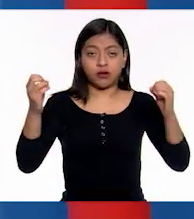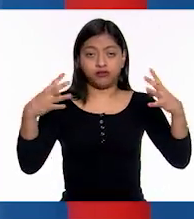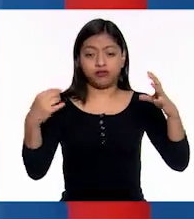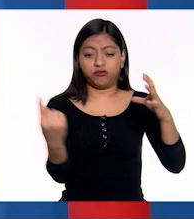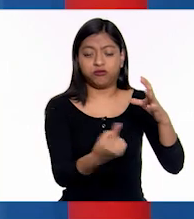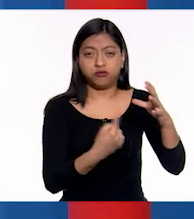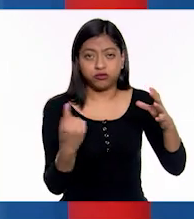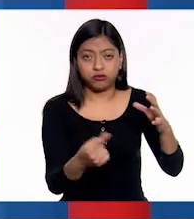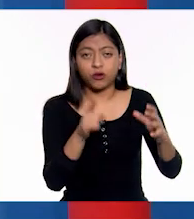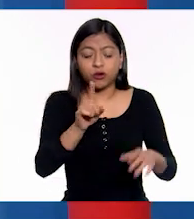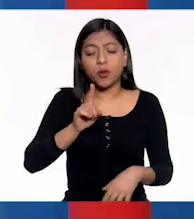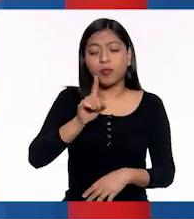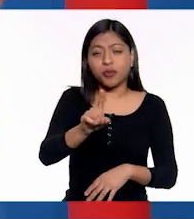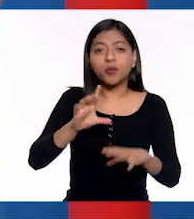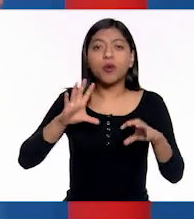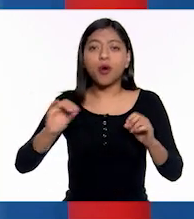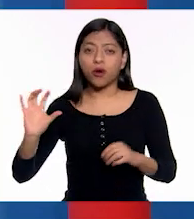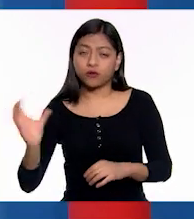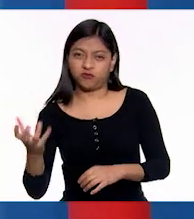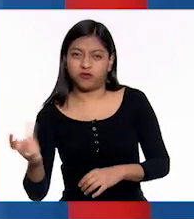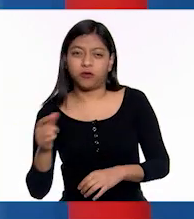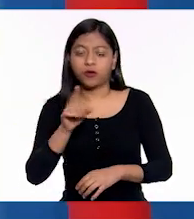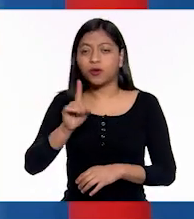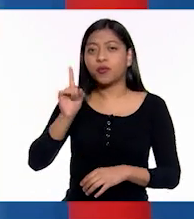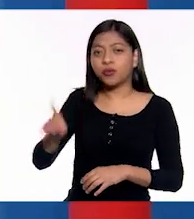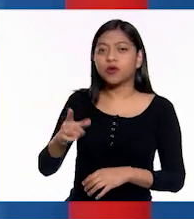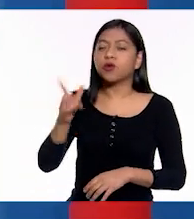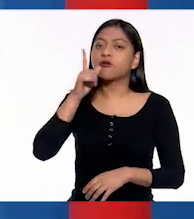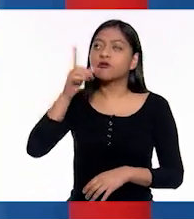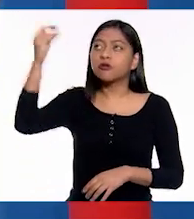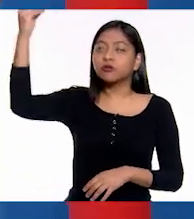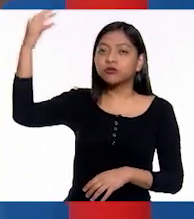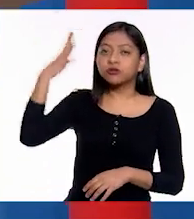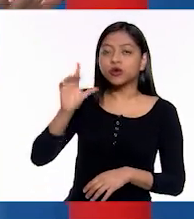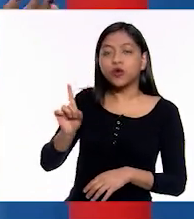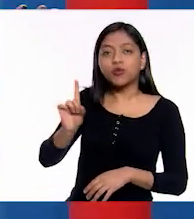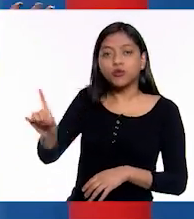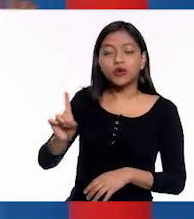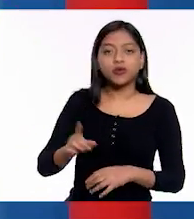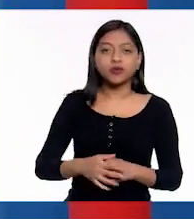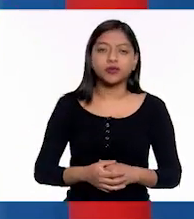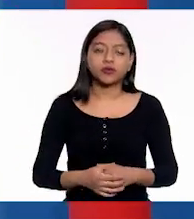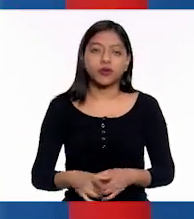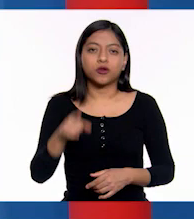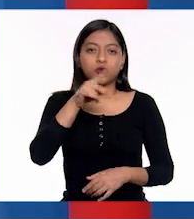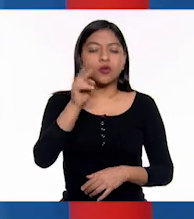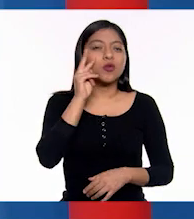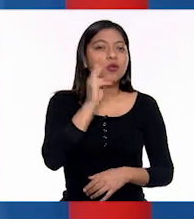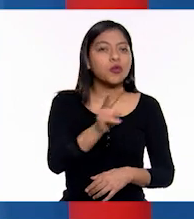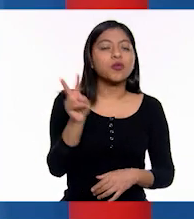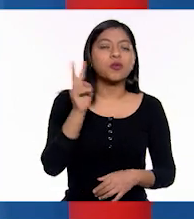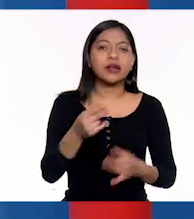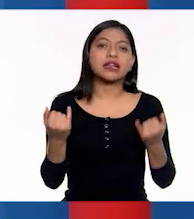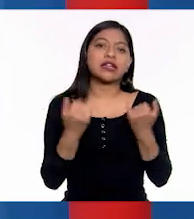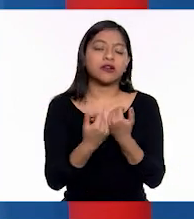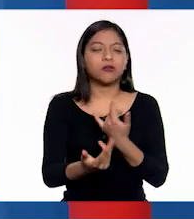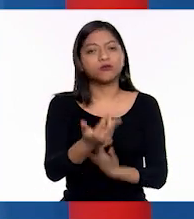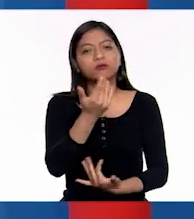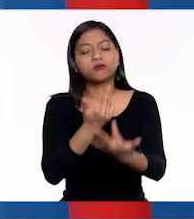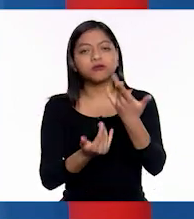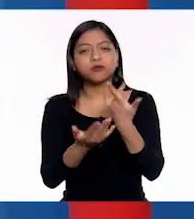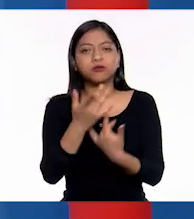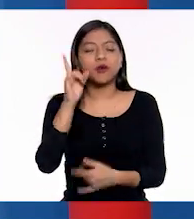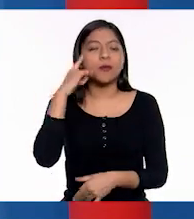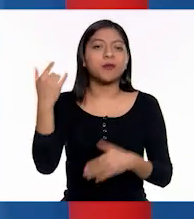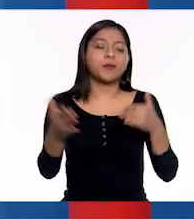interruptor y empiezan a ocurrir muchas cosas. Se enciende un foco que nos permite ver en la oscuridad, se produce fuego y calor, para